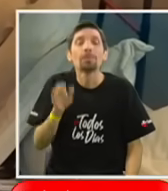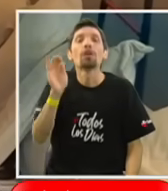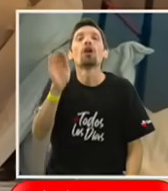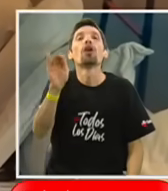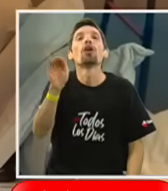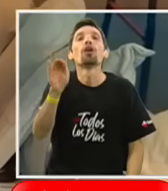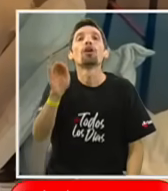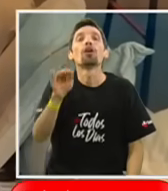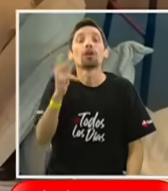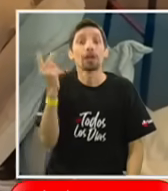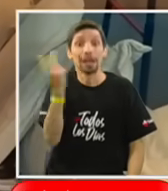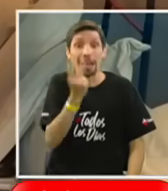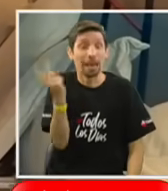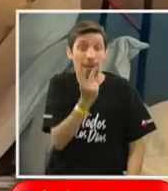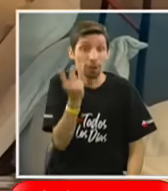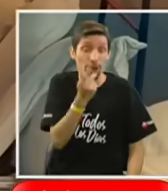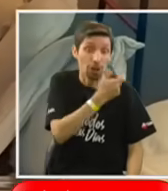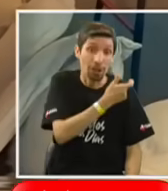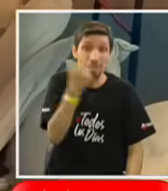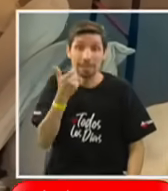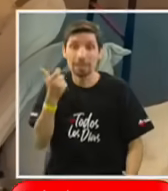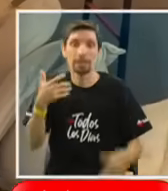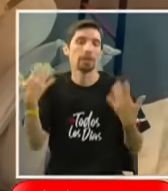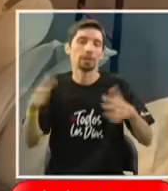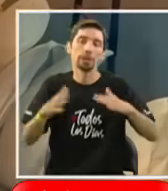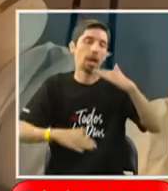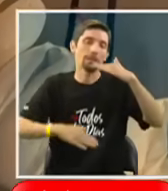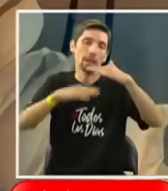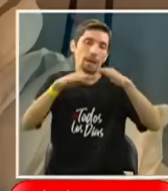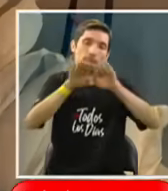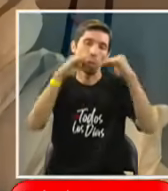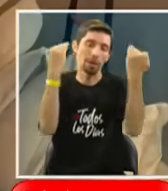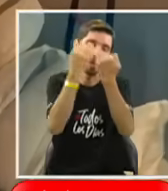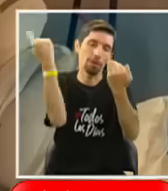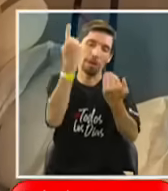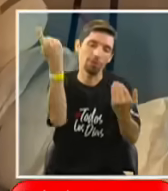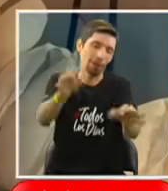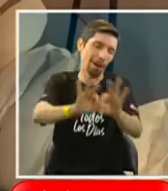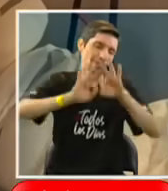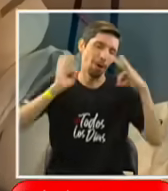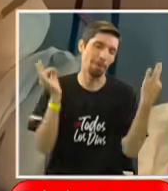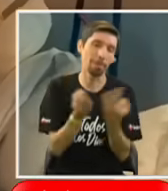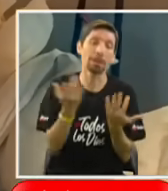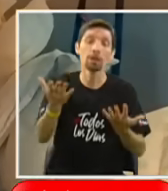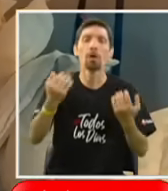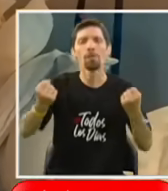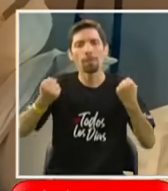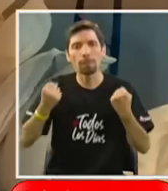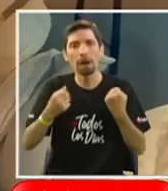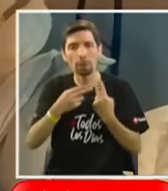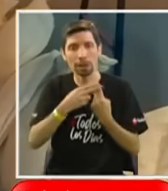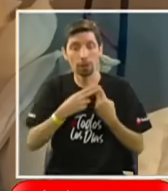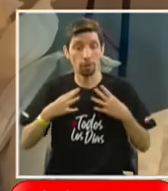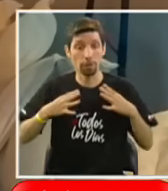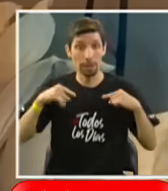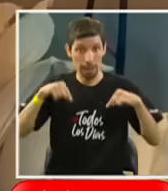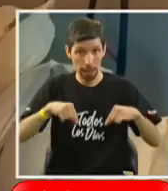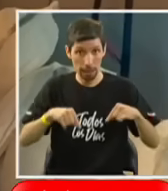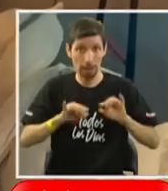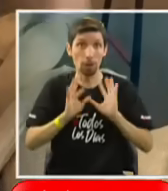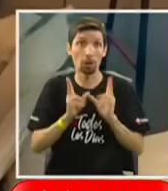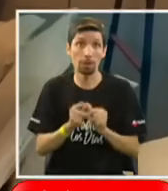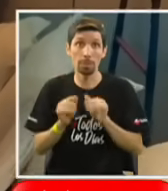Oye, Estefan. Y con esas dos risas llenamos un estadio nacional completo. Así que vamos la Teletón, feliz de estar aquí con mi